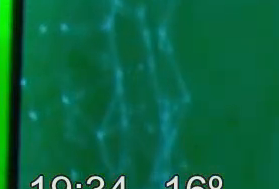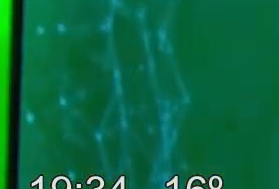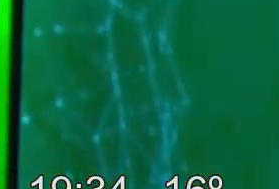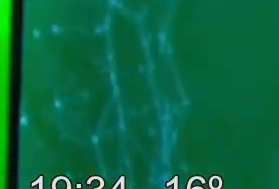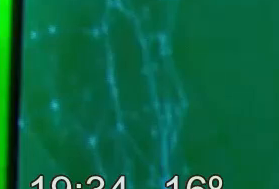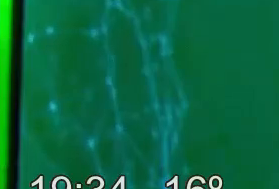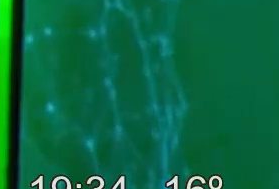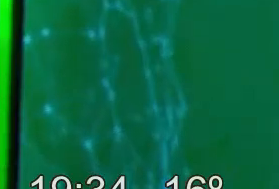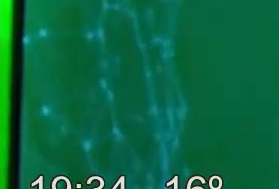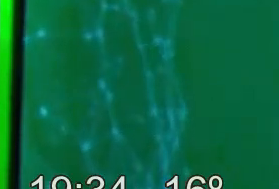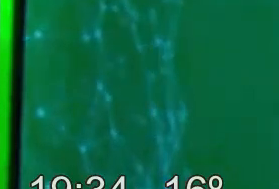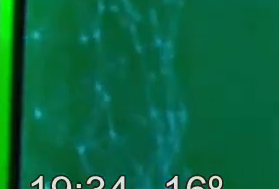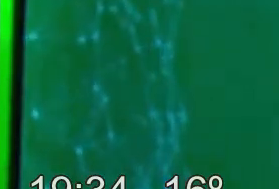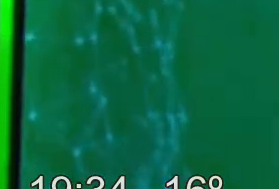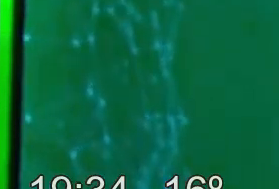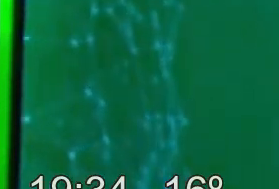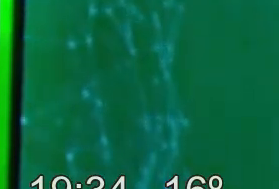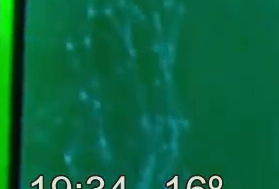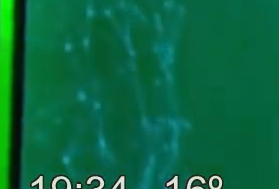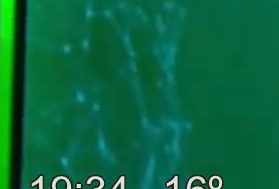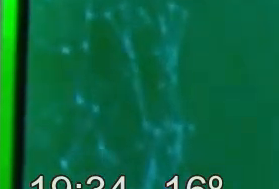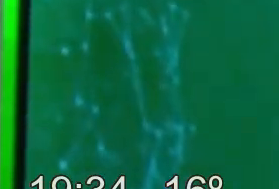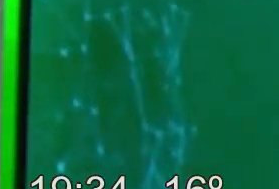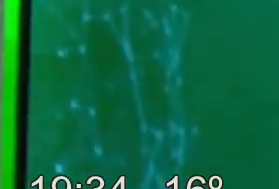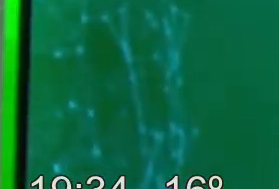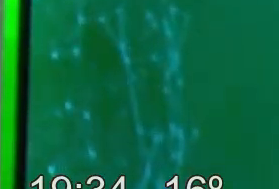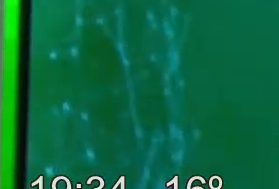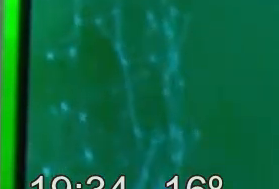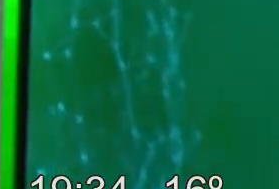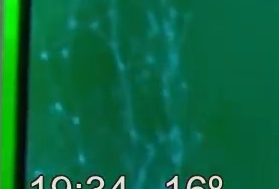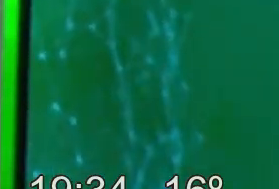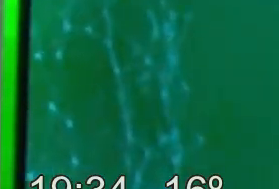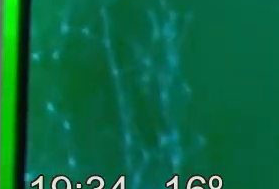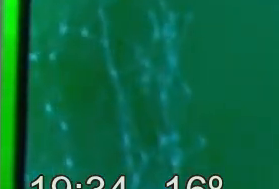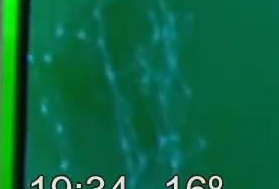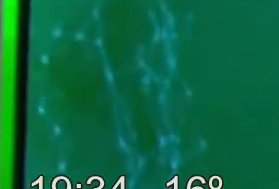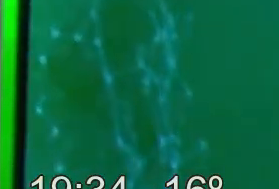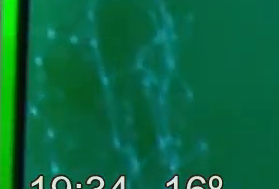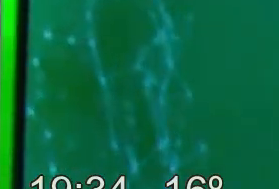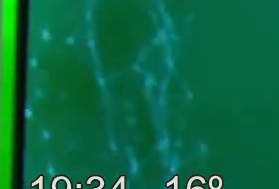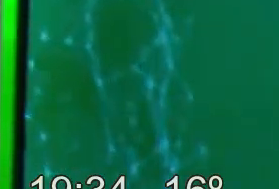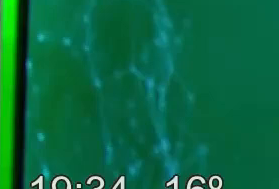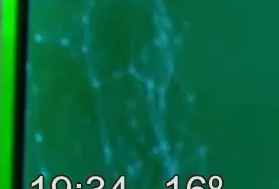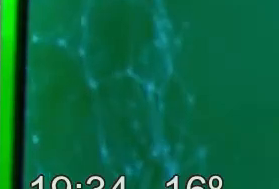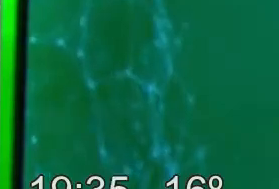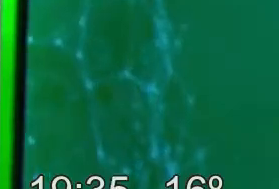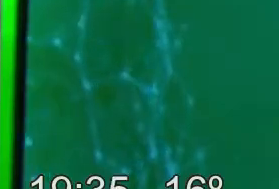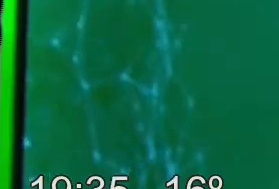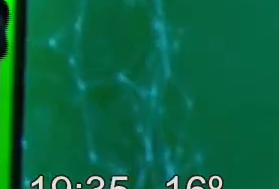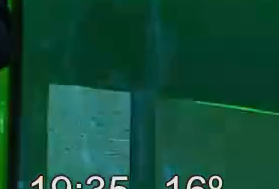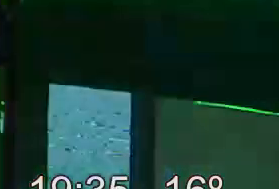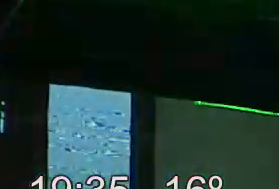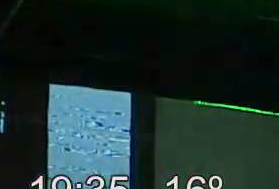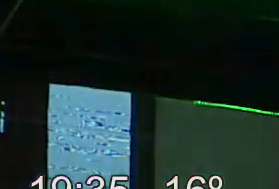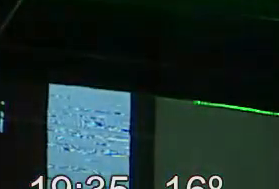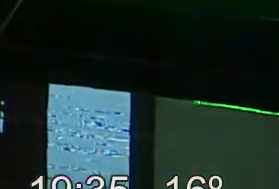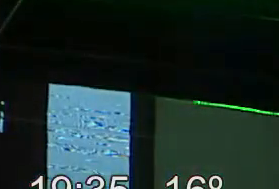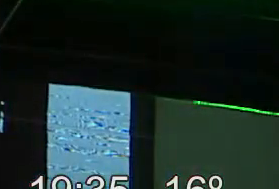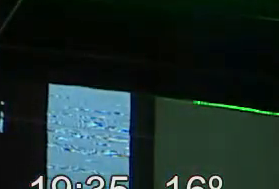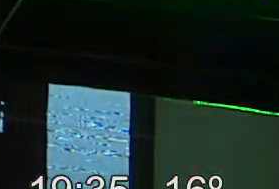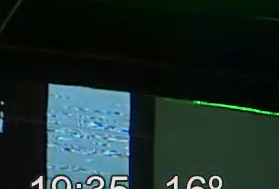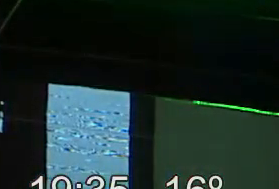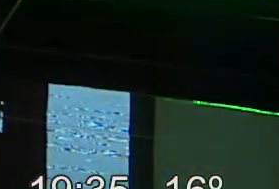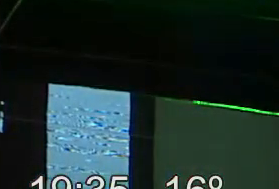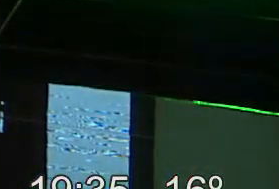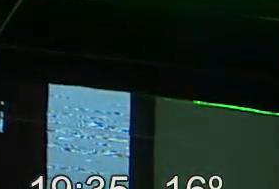viernes, tiempo de columna artística, hoy amor en distintas formas y también formatos. Ya nos contará Valeria Tanco. ¿Cómo te va, Vale? ¿Cómo estás? ¿Todo